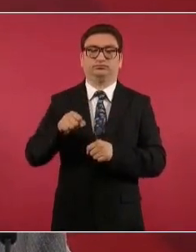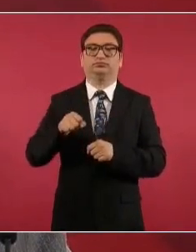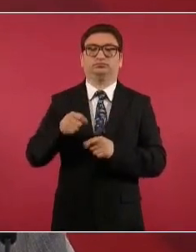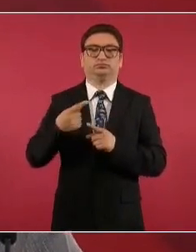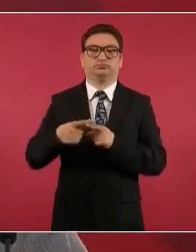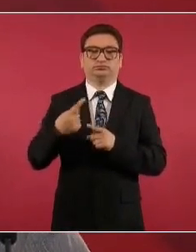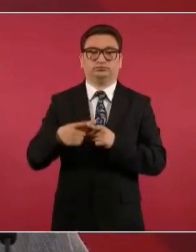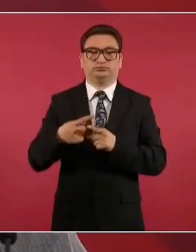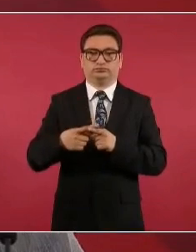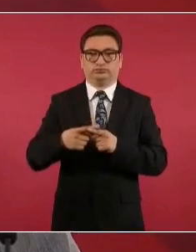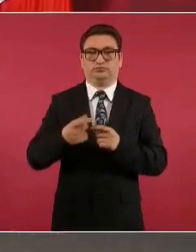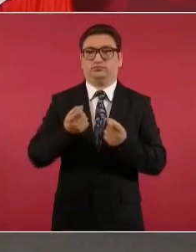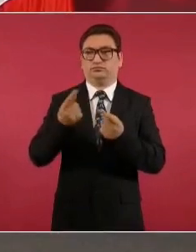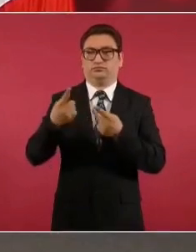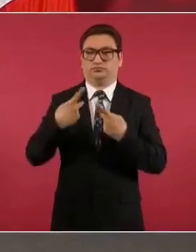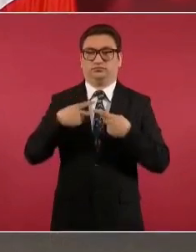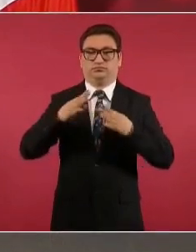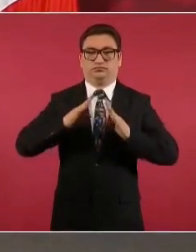detener a militares.